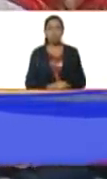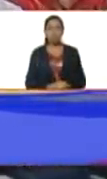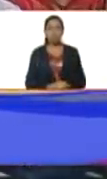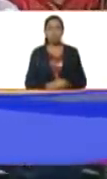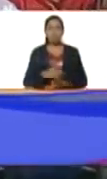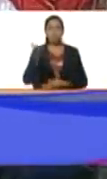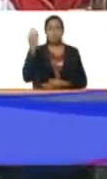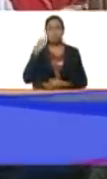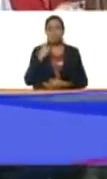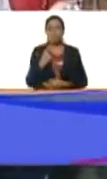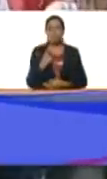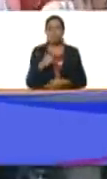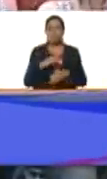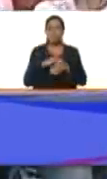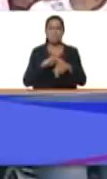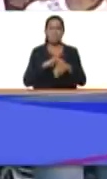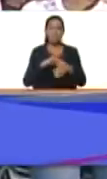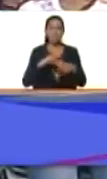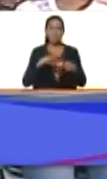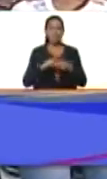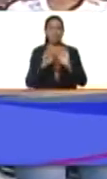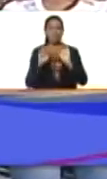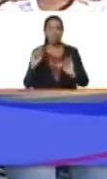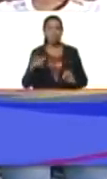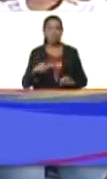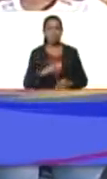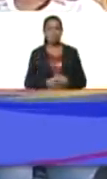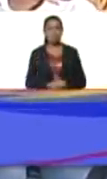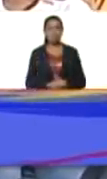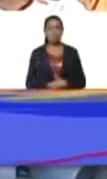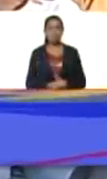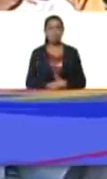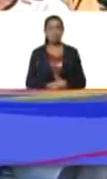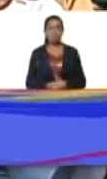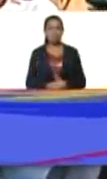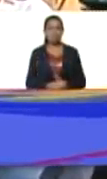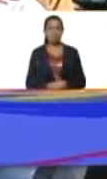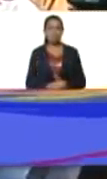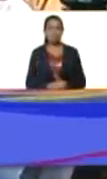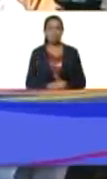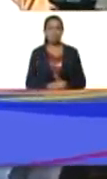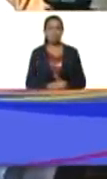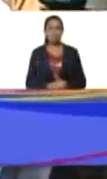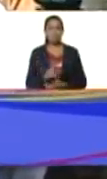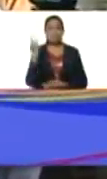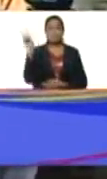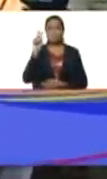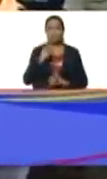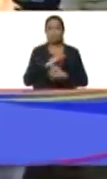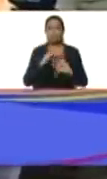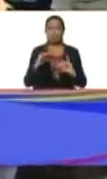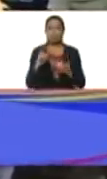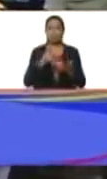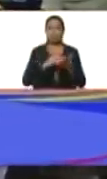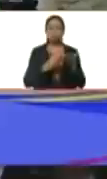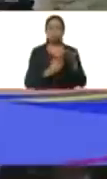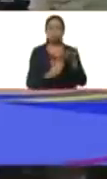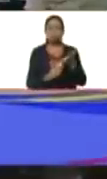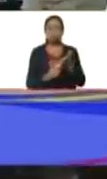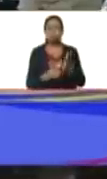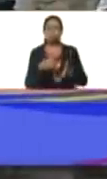ayer le dije al ministro Reverol en los cuadrantes de paz, Venezuela ya se ha puesto en